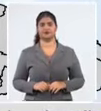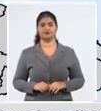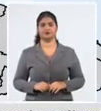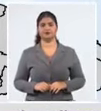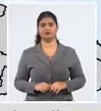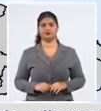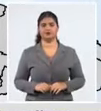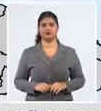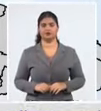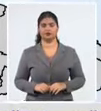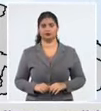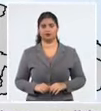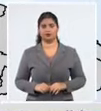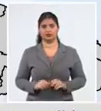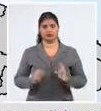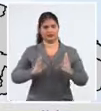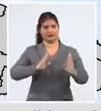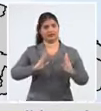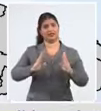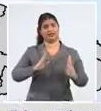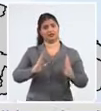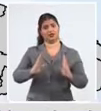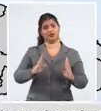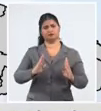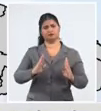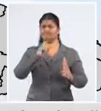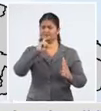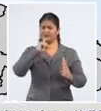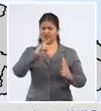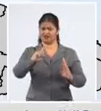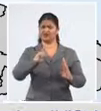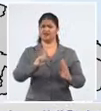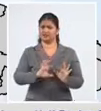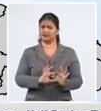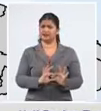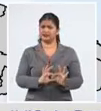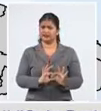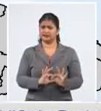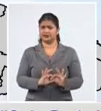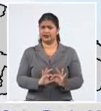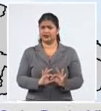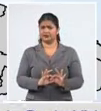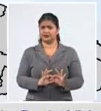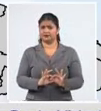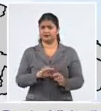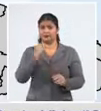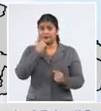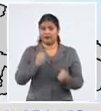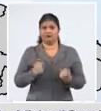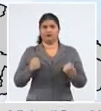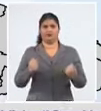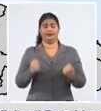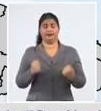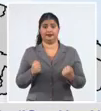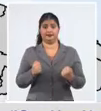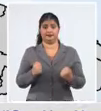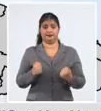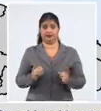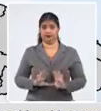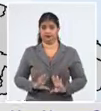ver un gráfico, más complejo que el occidente. Y ahí tienen ustedes Cienfuegos,